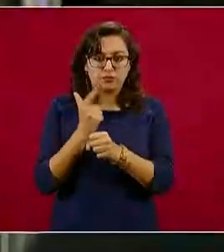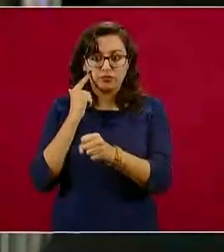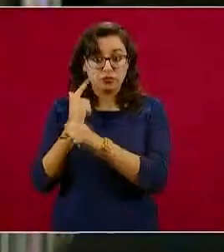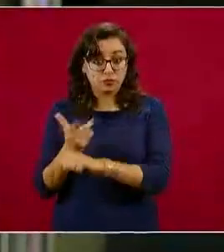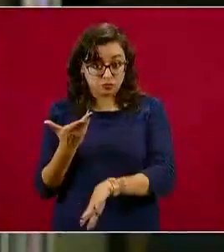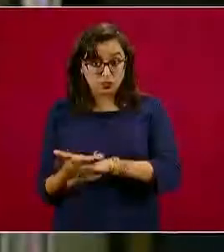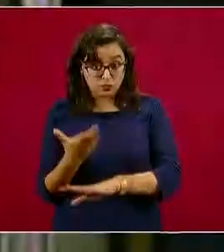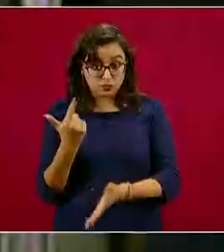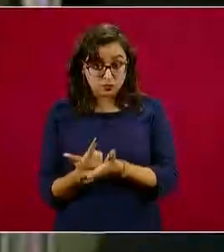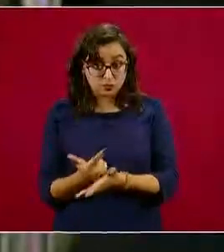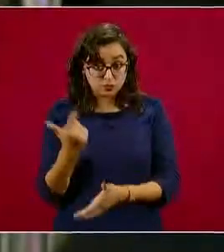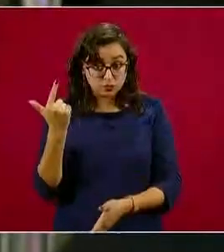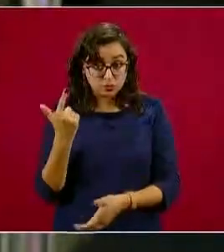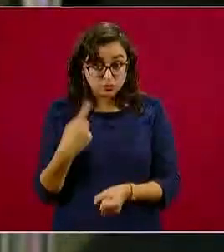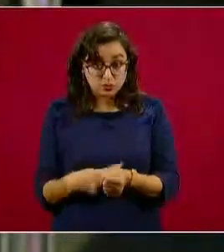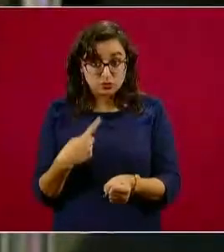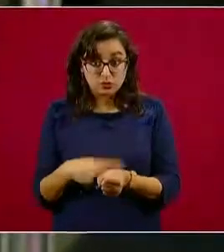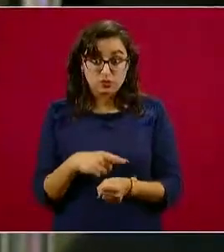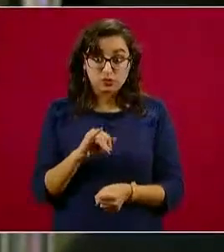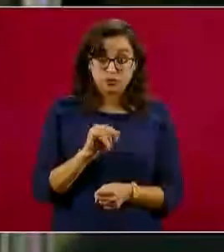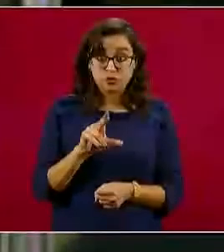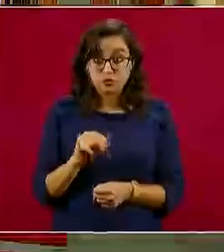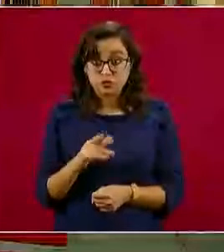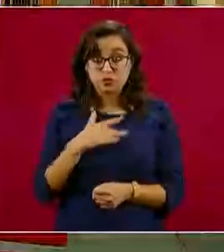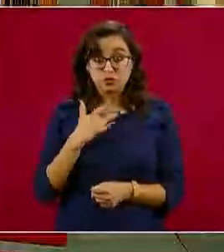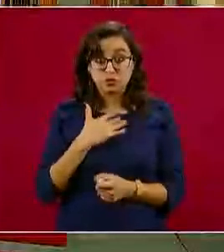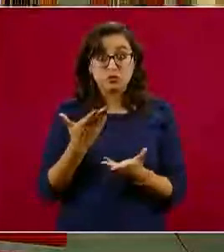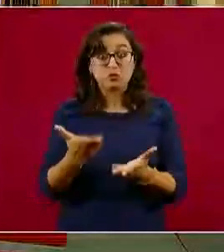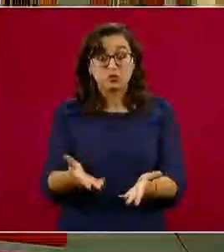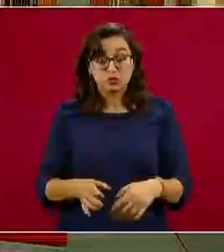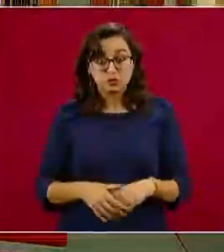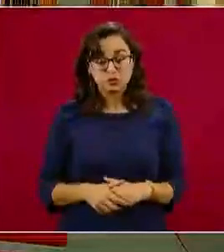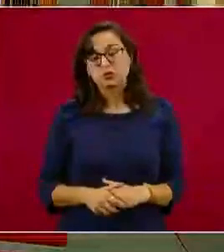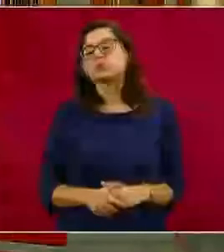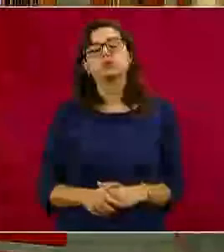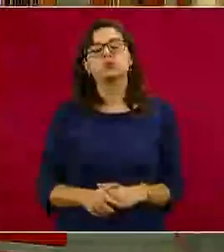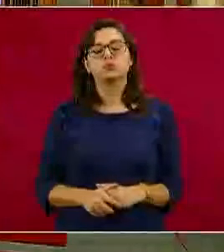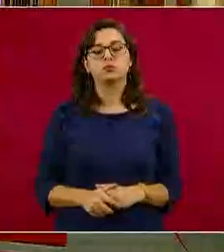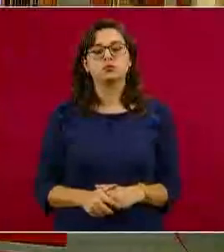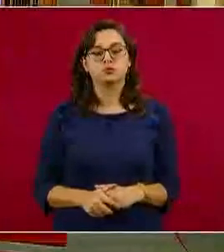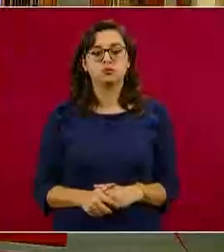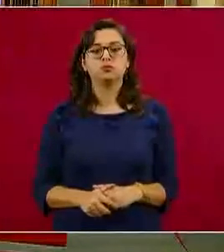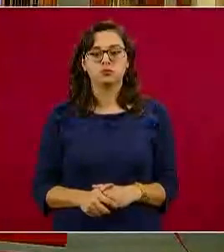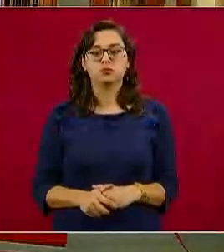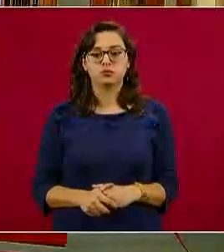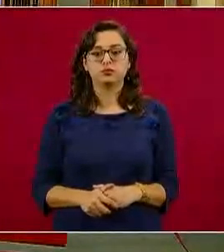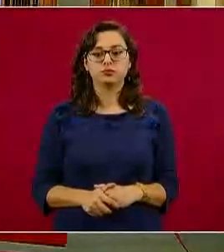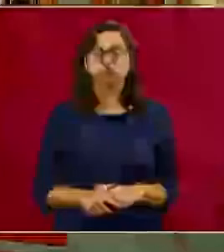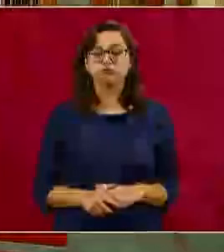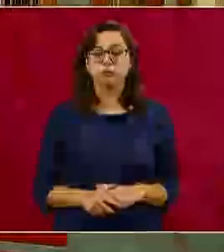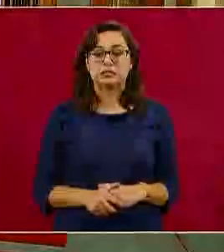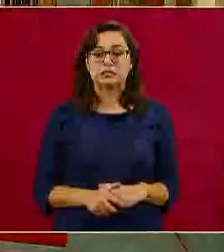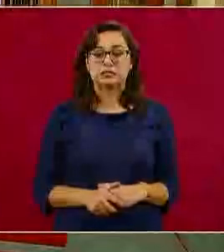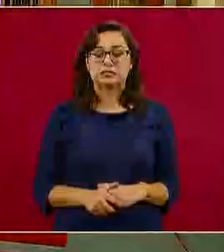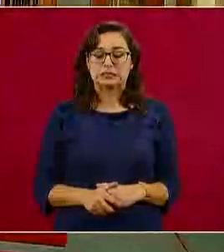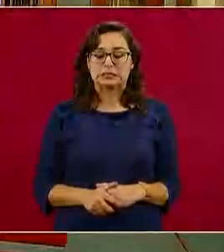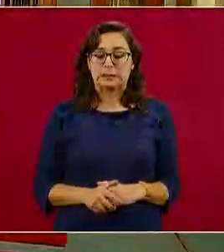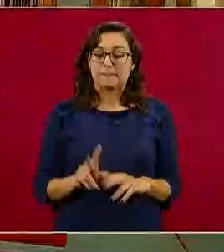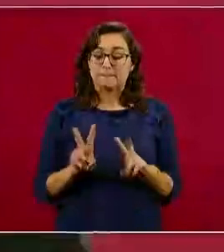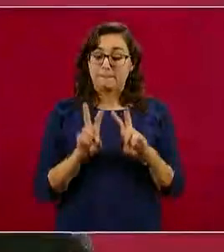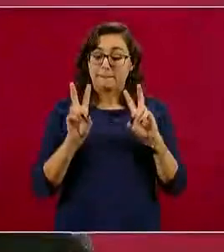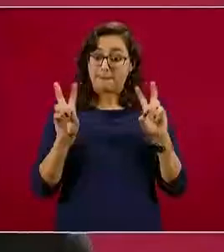es esta enfermedad para los mexicanos? Sí, en general le quiero proponer lo siguiente, dado que esto ha sido de